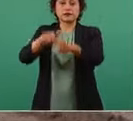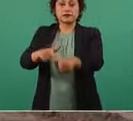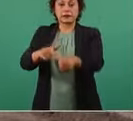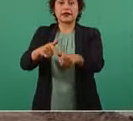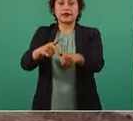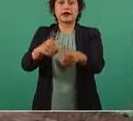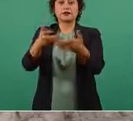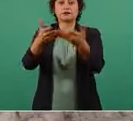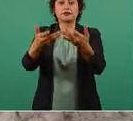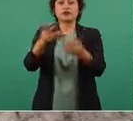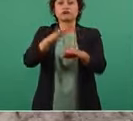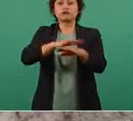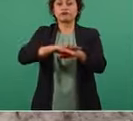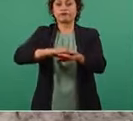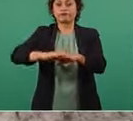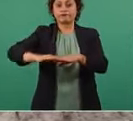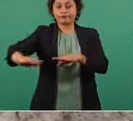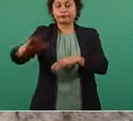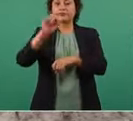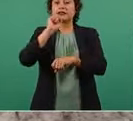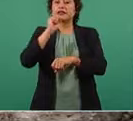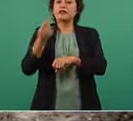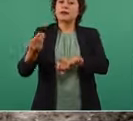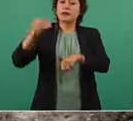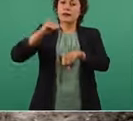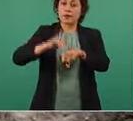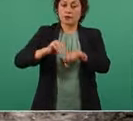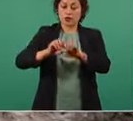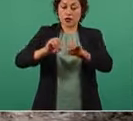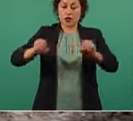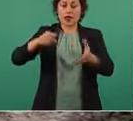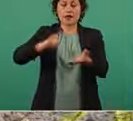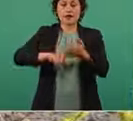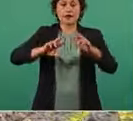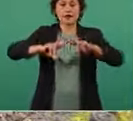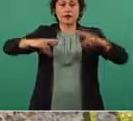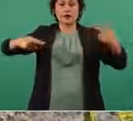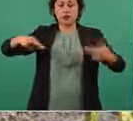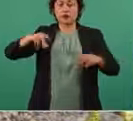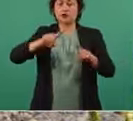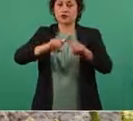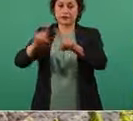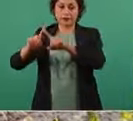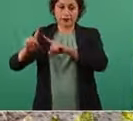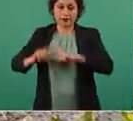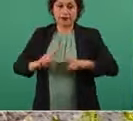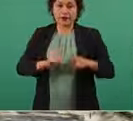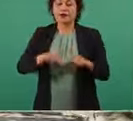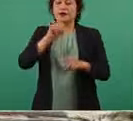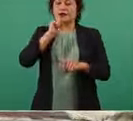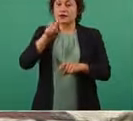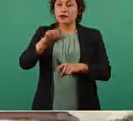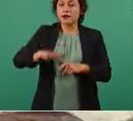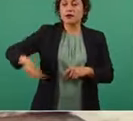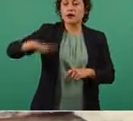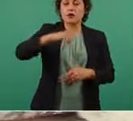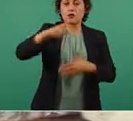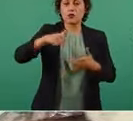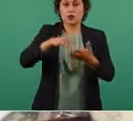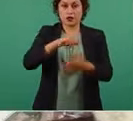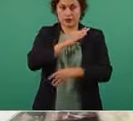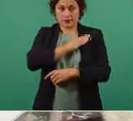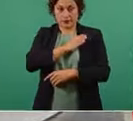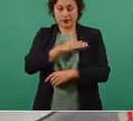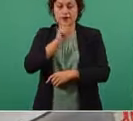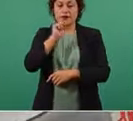pavimentos de vialidades, así como la colocación de tuberías de redes eléctricas, de bocidatos, hidráulicas y sanitarias. Asimismo, en el área